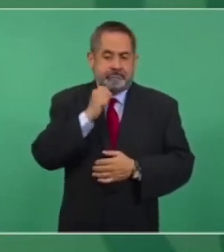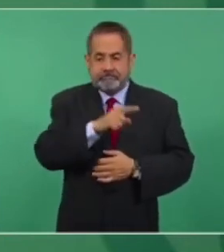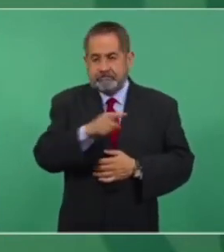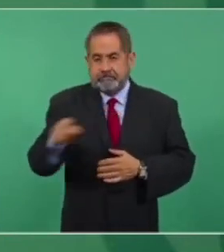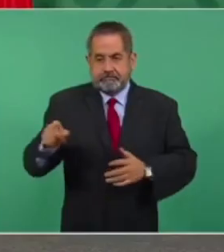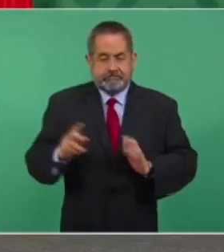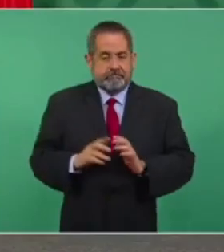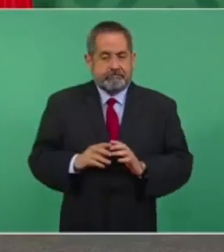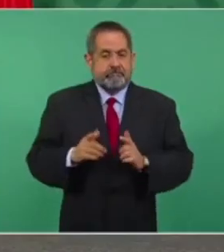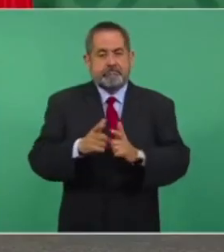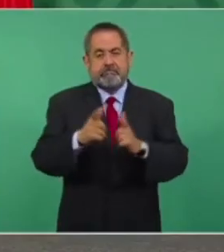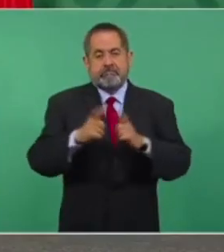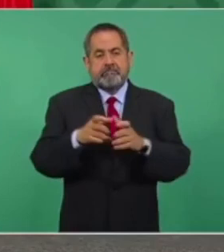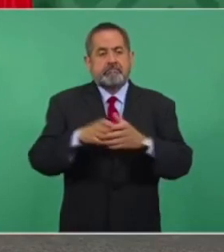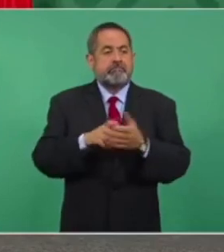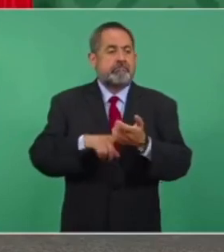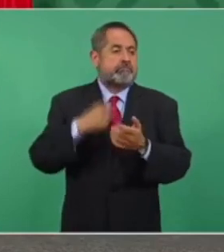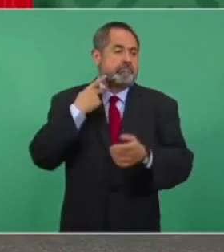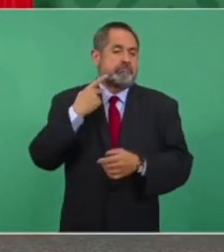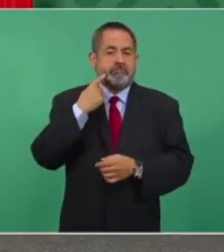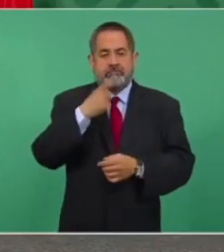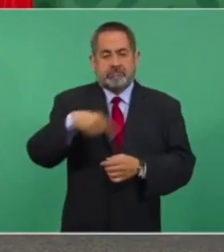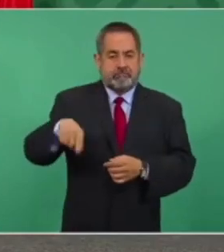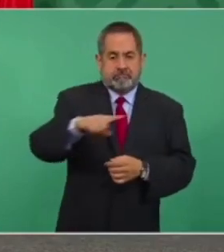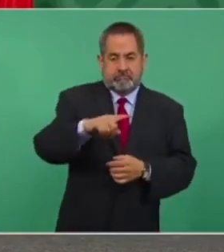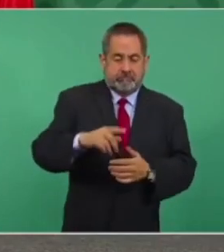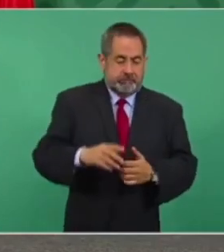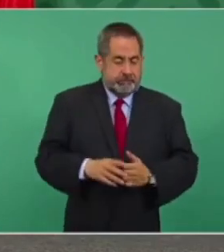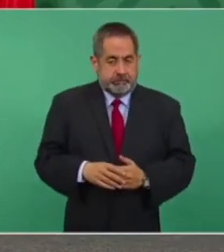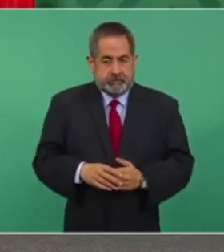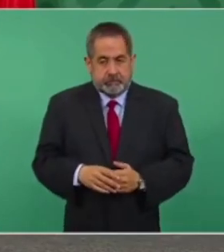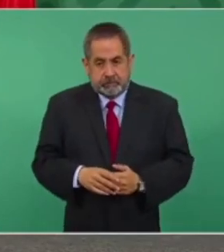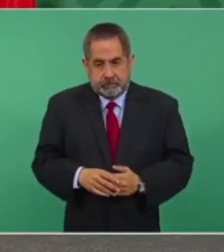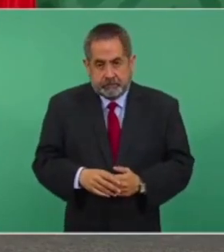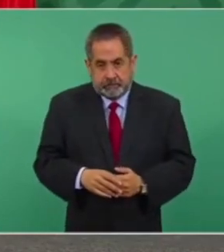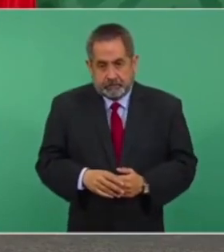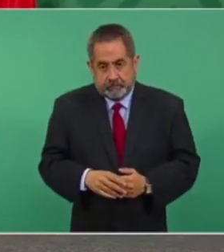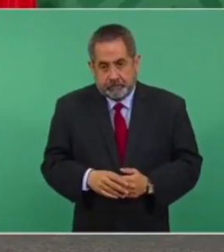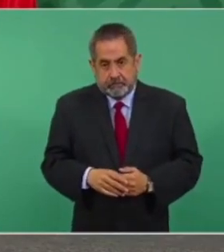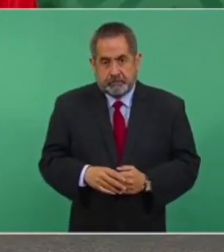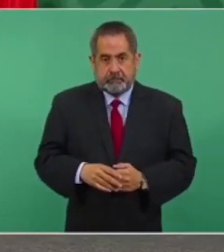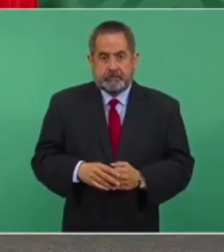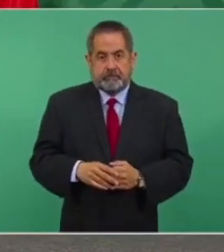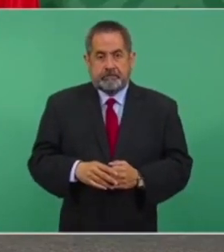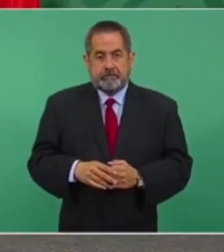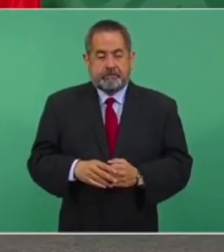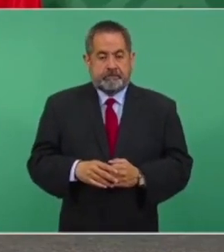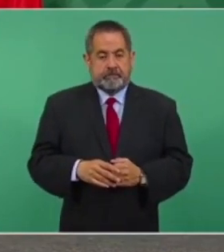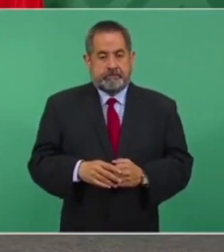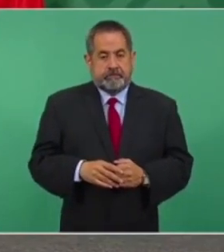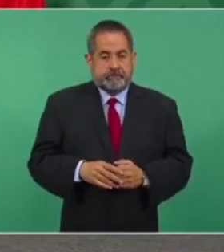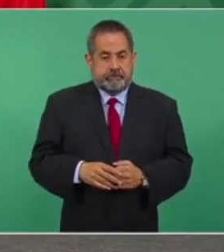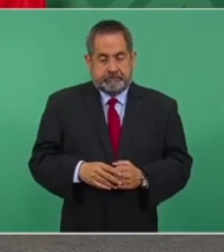de partidos, y es realmente pues